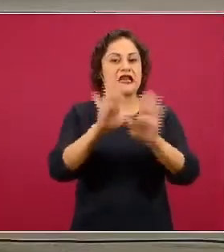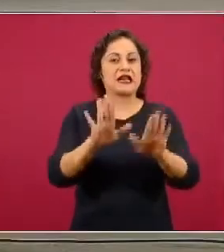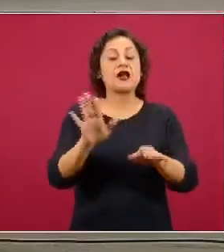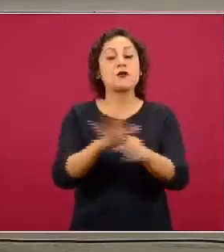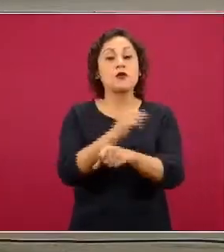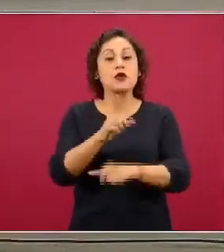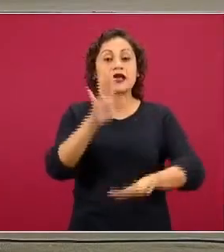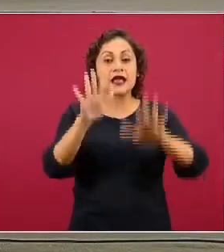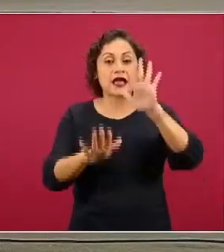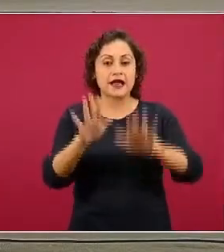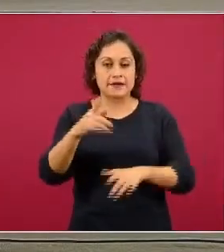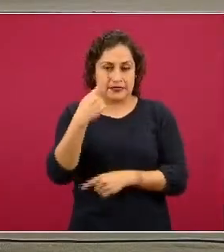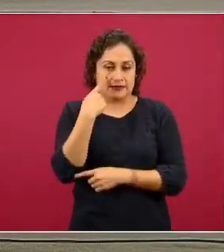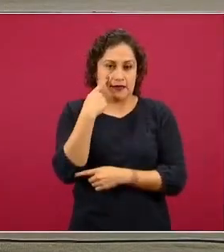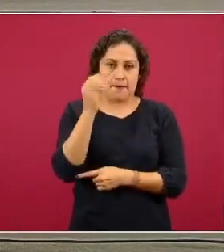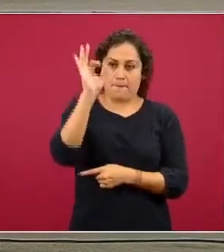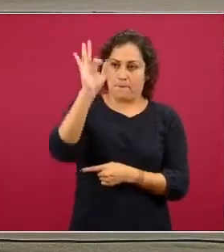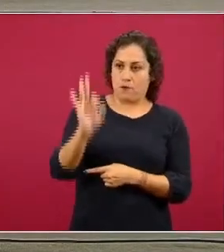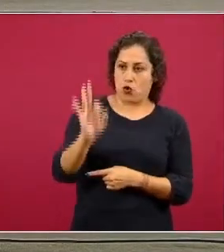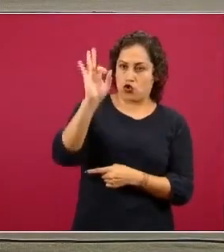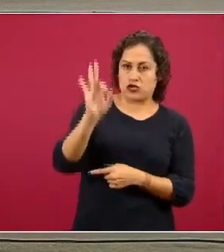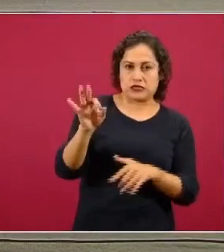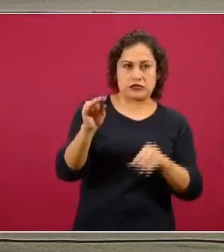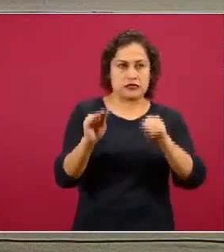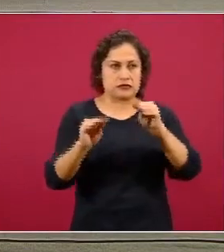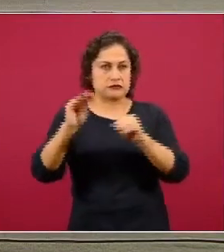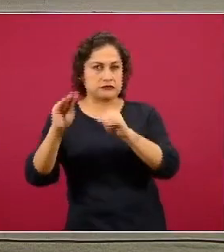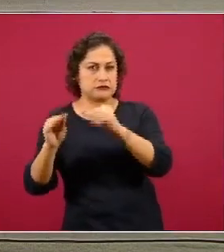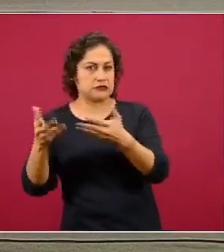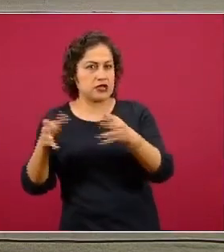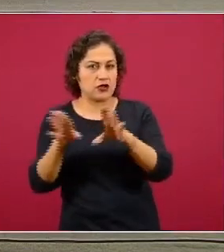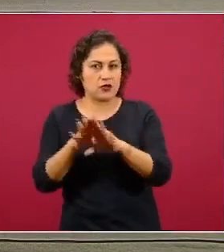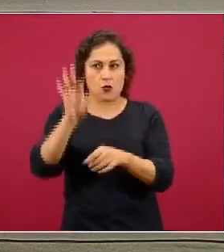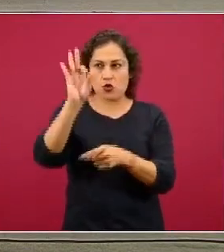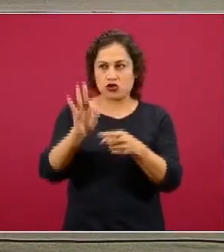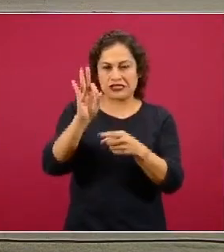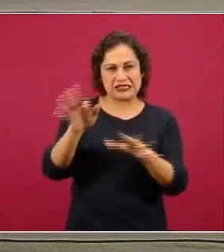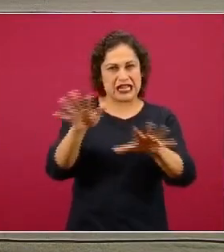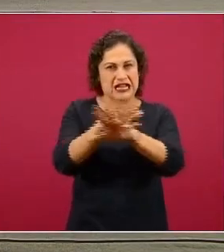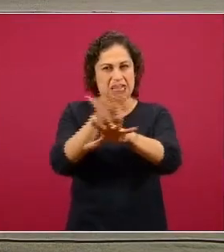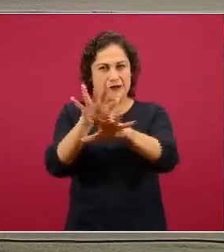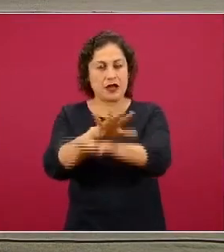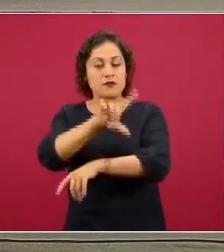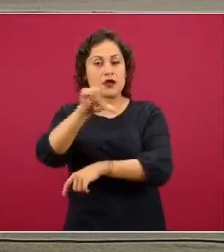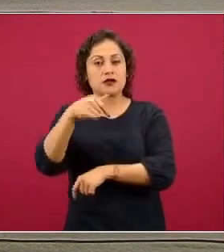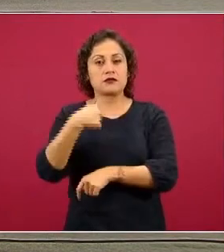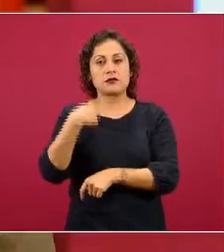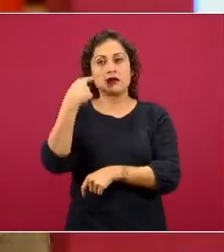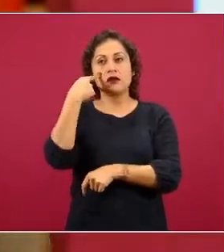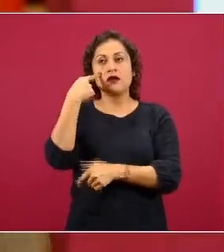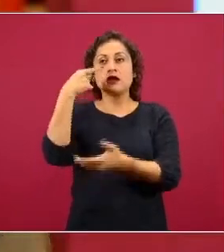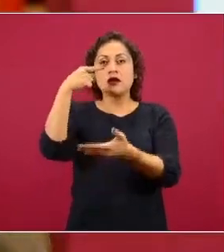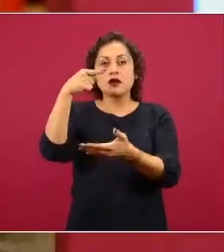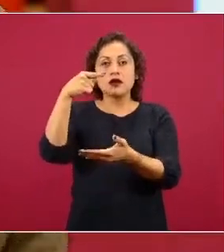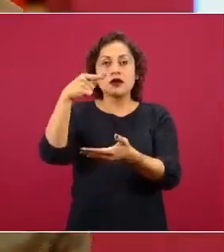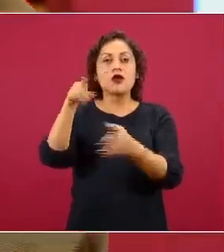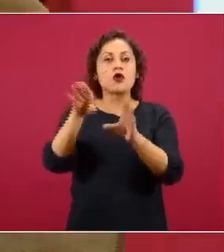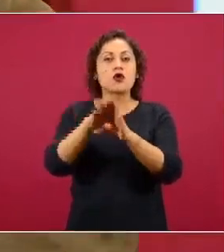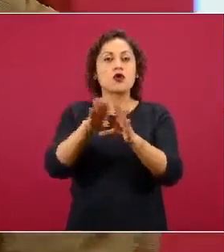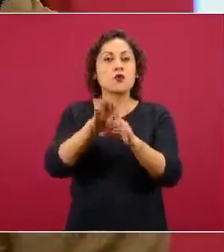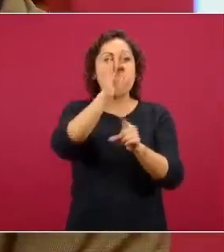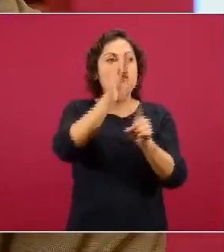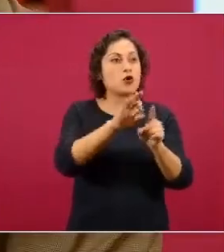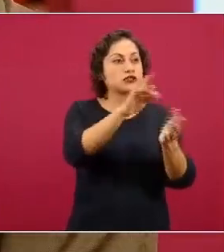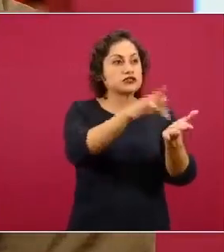problema es que los porcentajes a veces se mueven libremente y vemos notas que están tomando un porcentaje de algo y